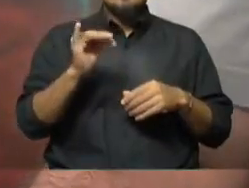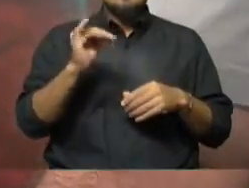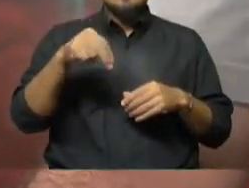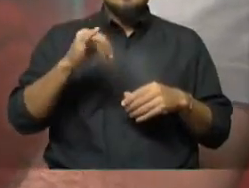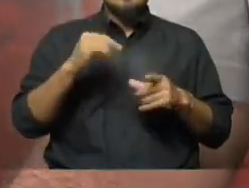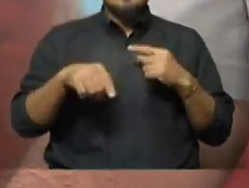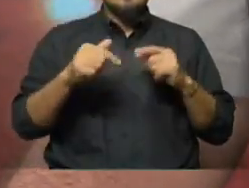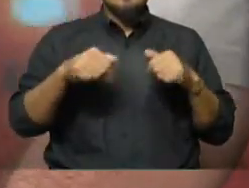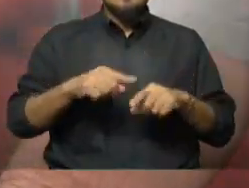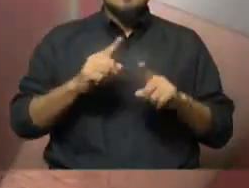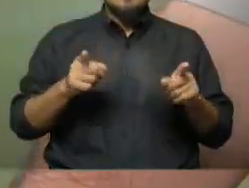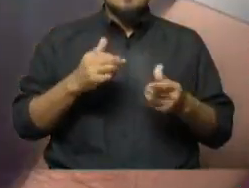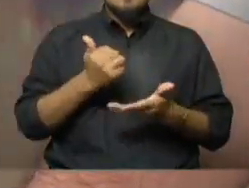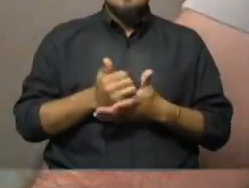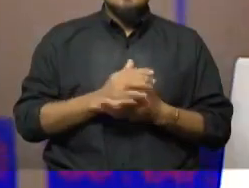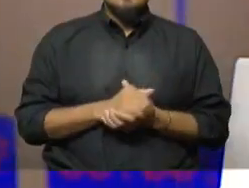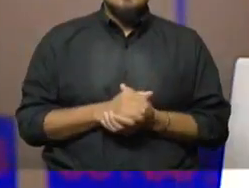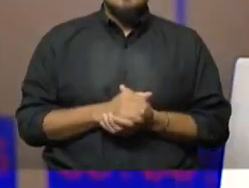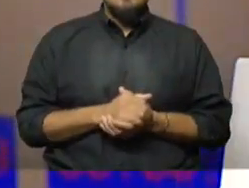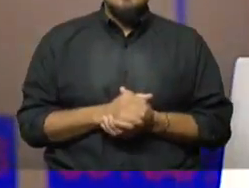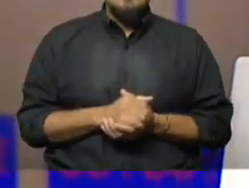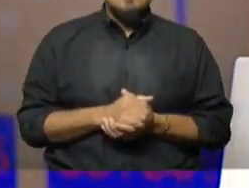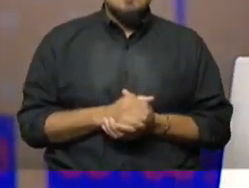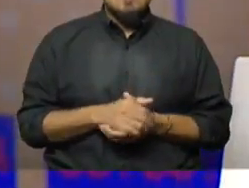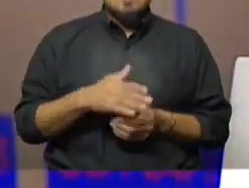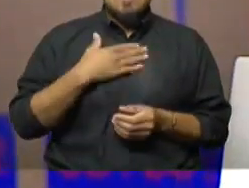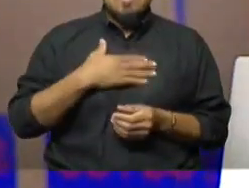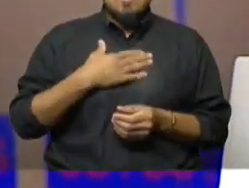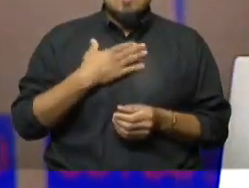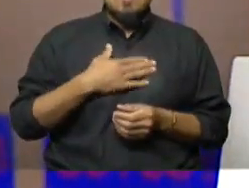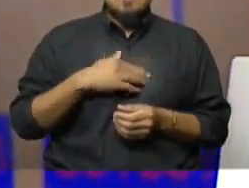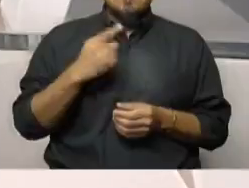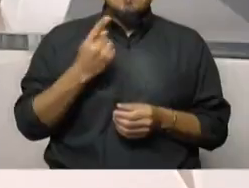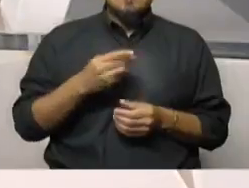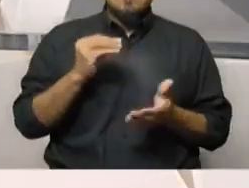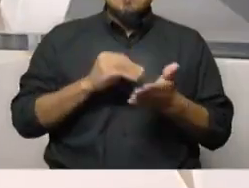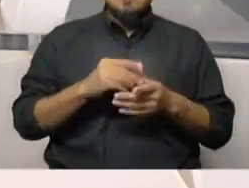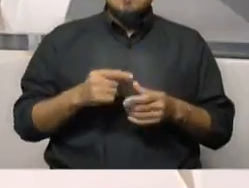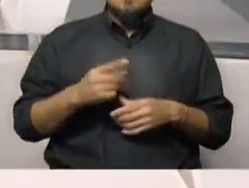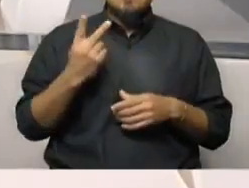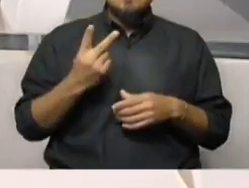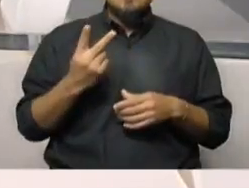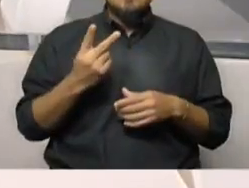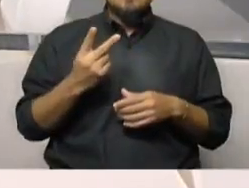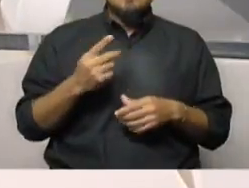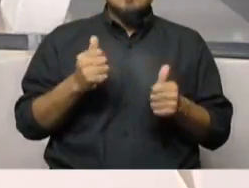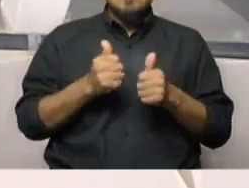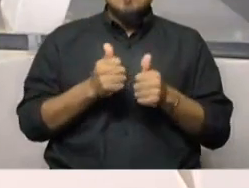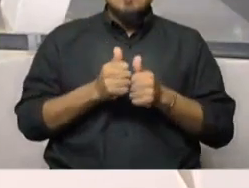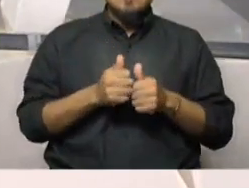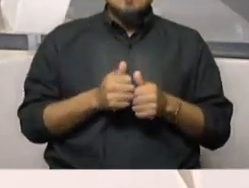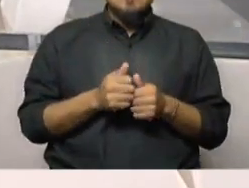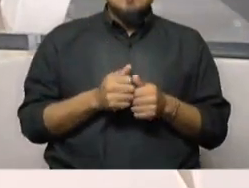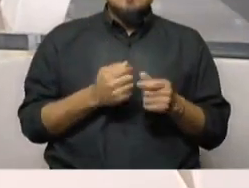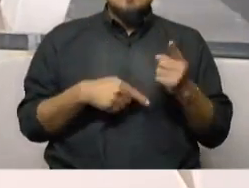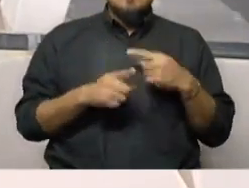la noche de hoy. ¿Cómo estás, Diego? Hola, Lucila, ¿cómo estás? Un gusto. Creo que es la primera vez que estamos sí, por acá que conduciendo. Que toca esta dupla es la primera vez. Es la primera vez. Placer. Seguramente no